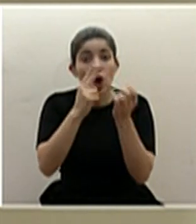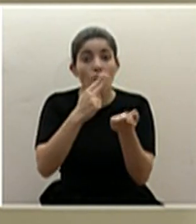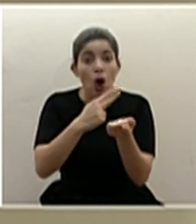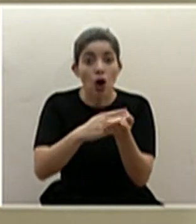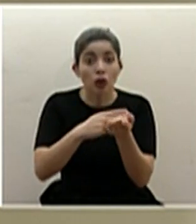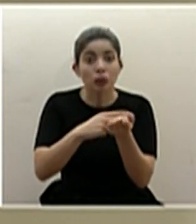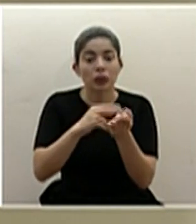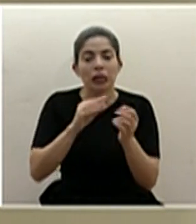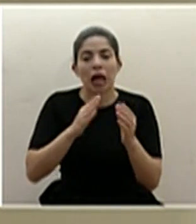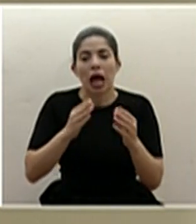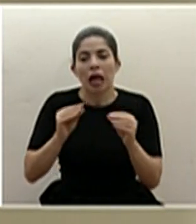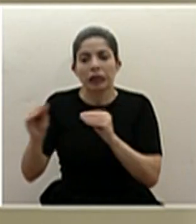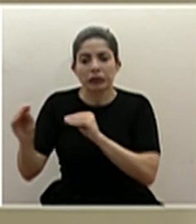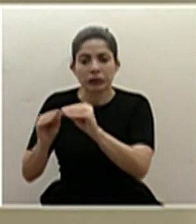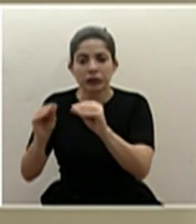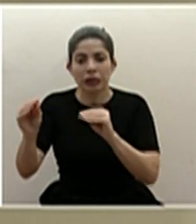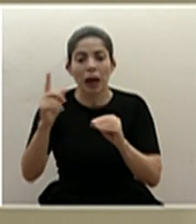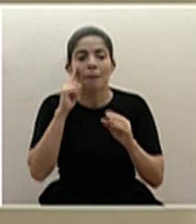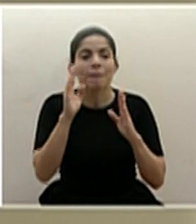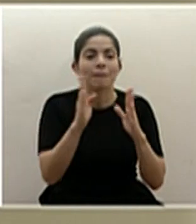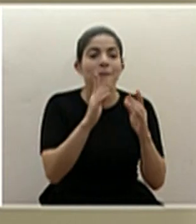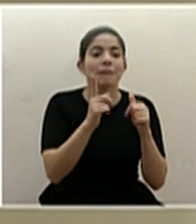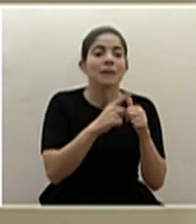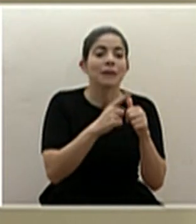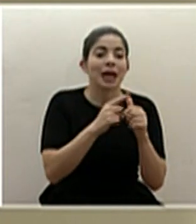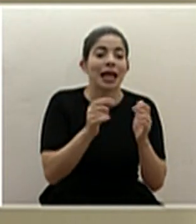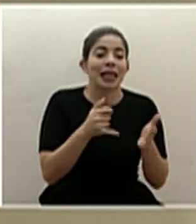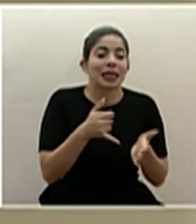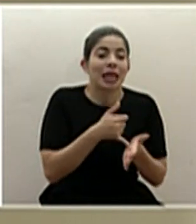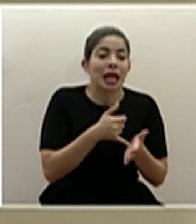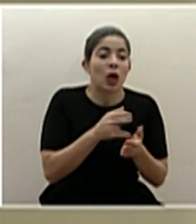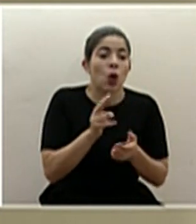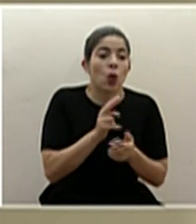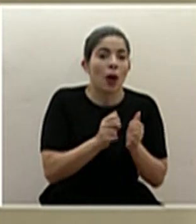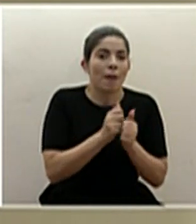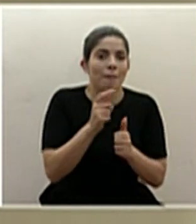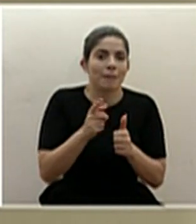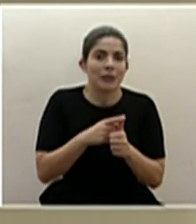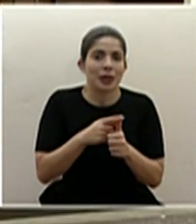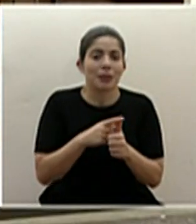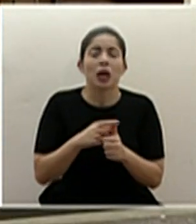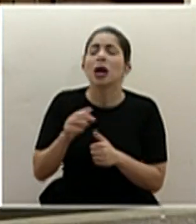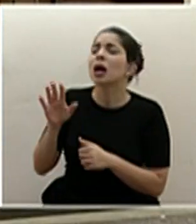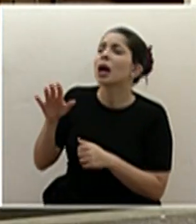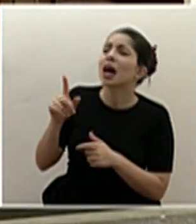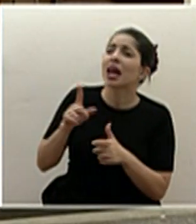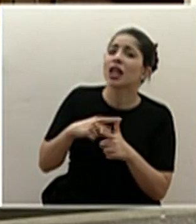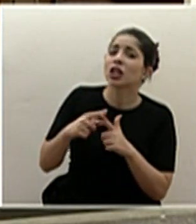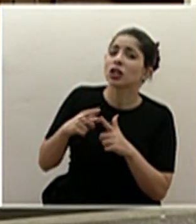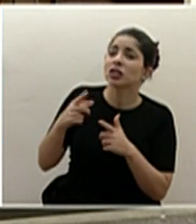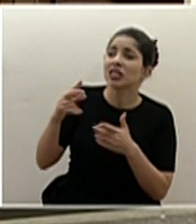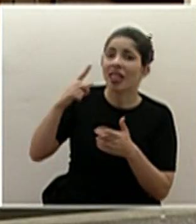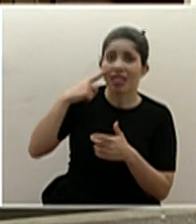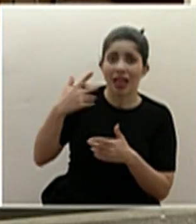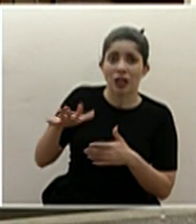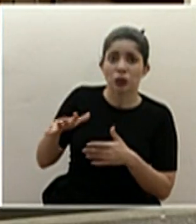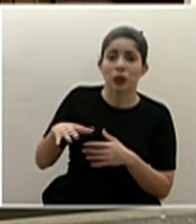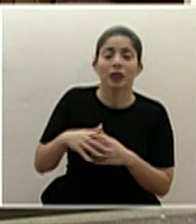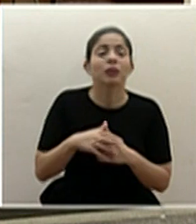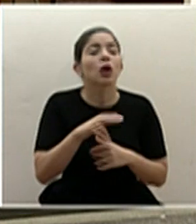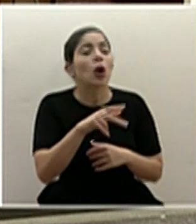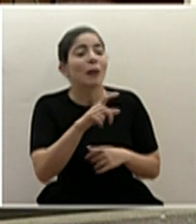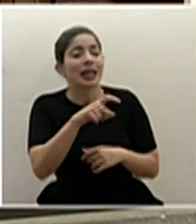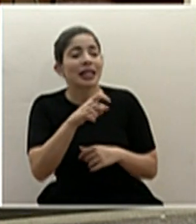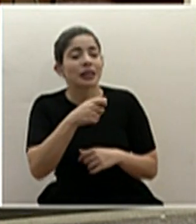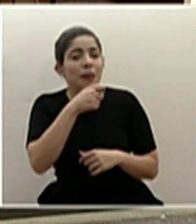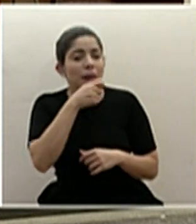salud para ir atendiendo las cosas que son más delicadas o que tienen un nivel de urgencia mayor. ¿Qué pasa si se determina que fue descuido? Colega, necesitamos que se